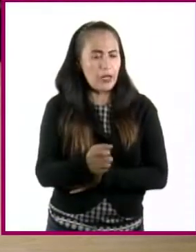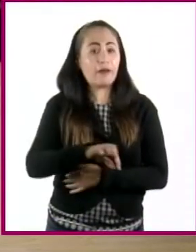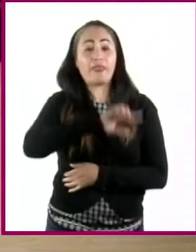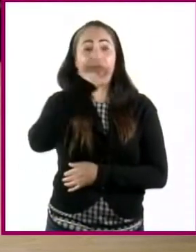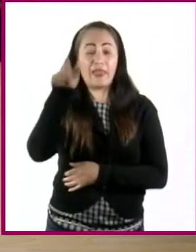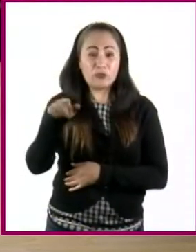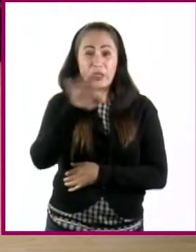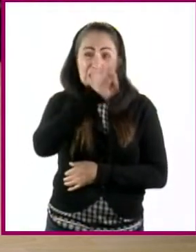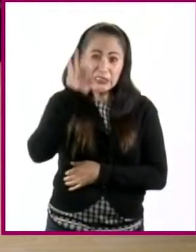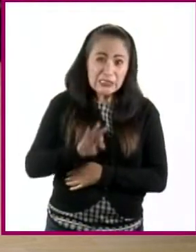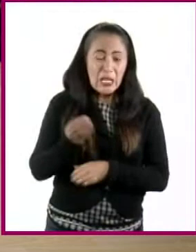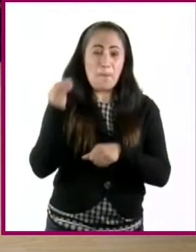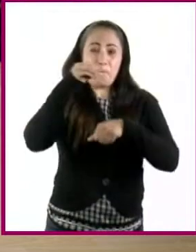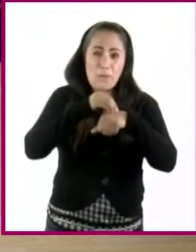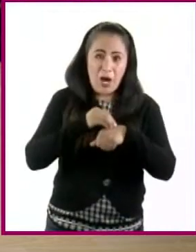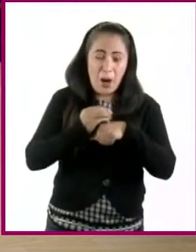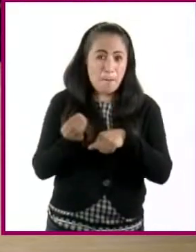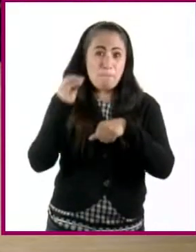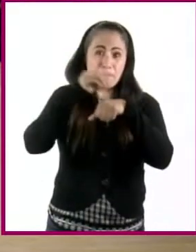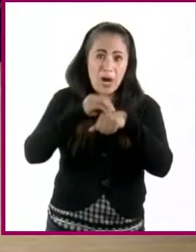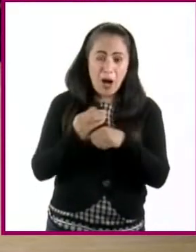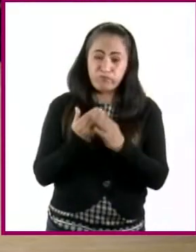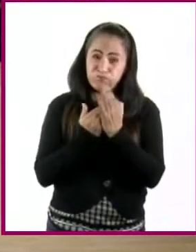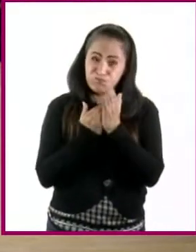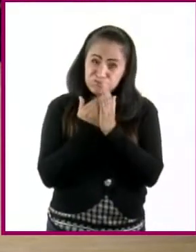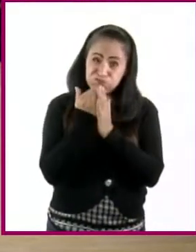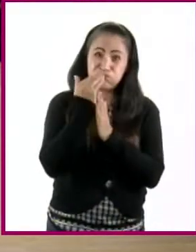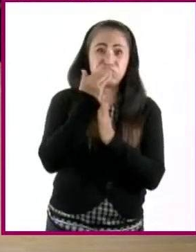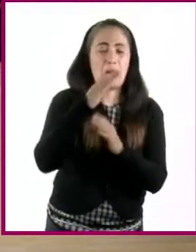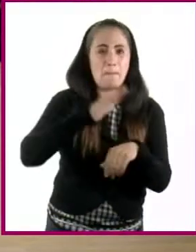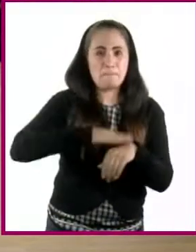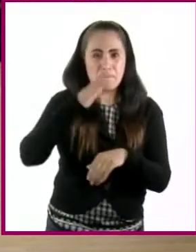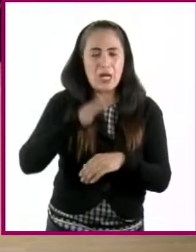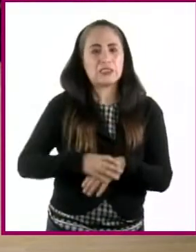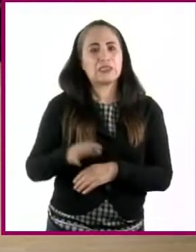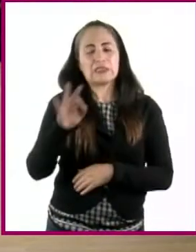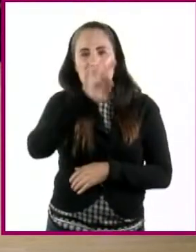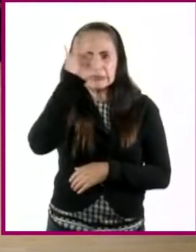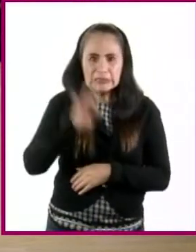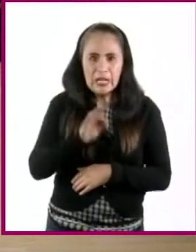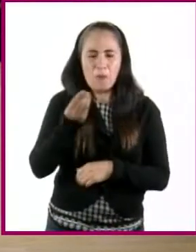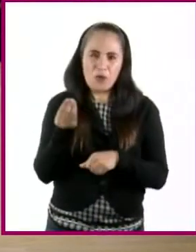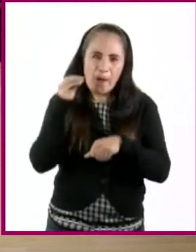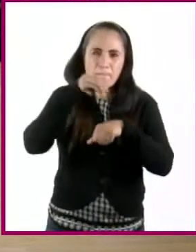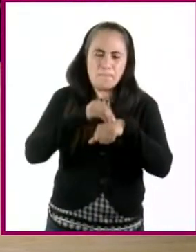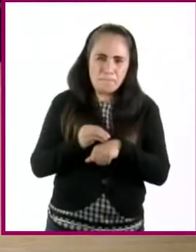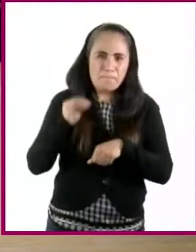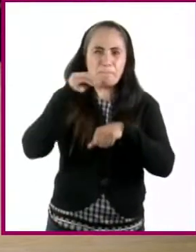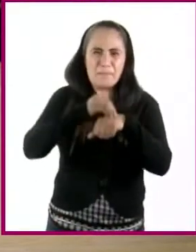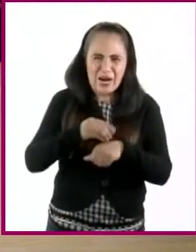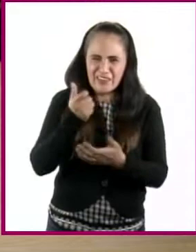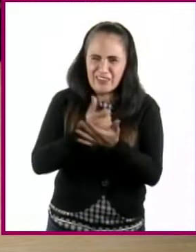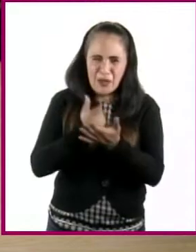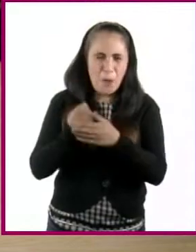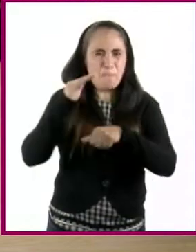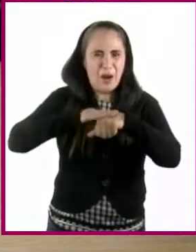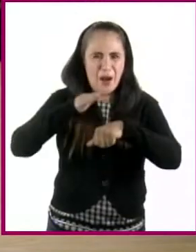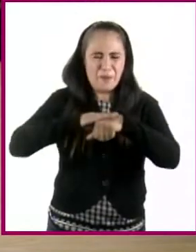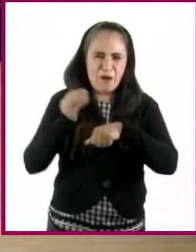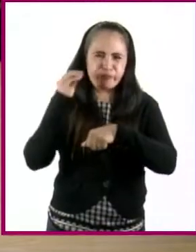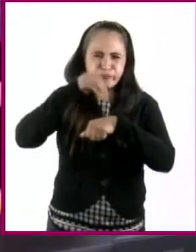cobrar intereses sobre tus intereses. Eso de que te cobren intereses sobre los intereses, pues me recuerda mucho a